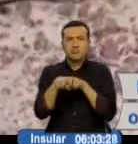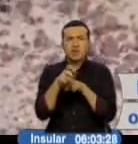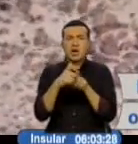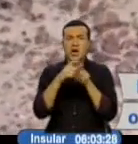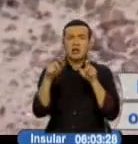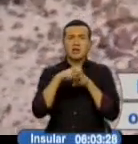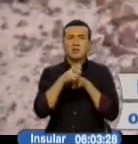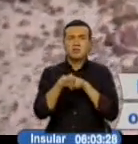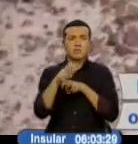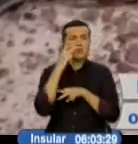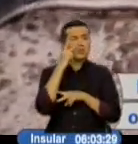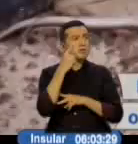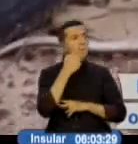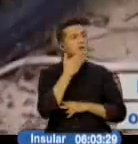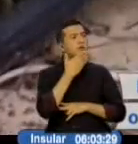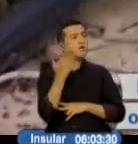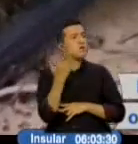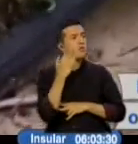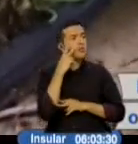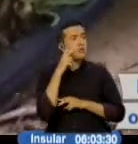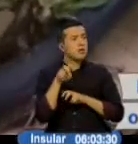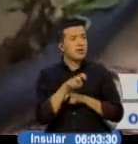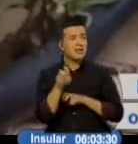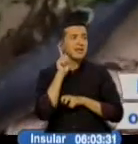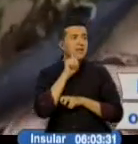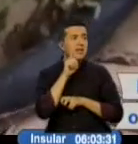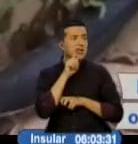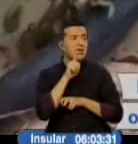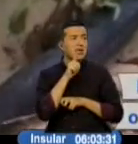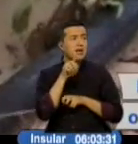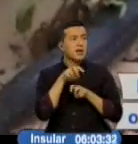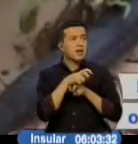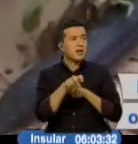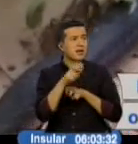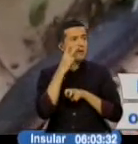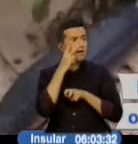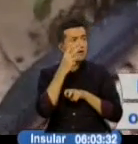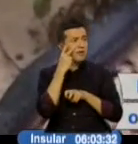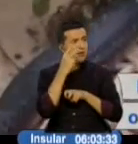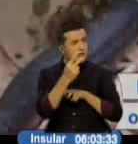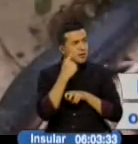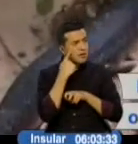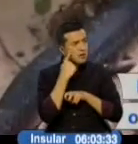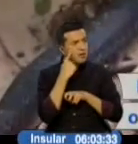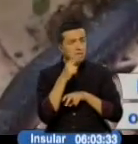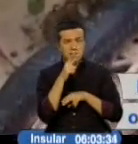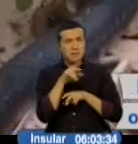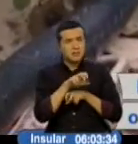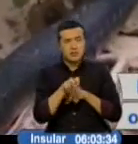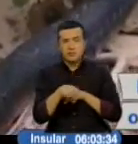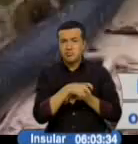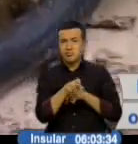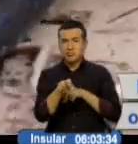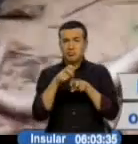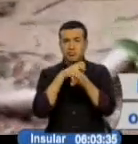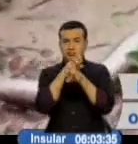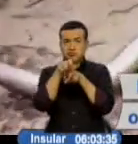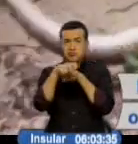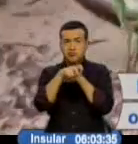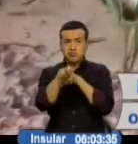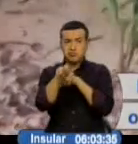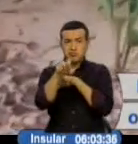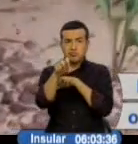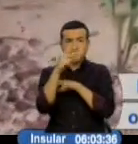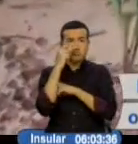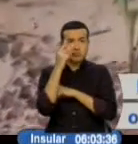tamaño. En las imágenes se observa a la víbora negra con algo que le sale de la boca, en un comportamiento usual de estos reptiles. Al sentirse amenazada por